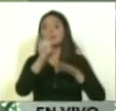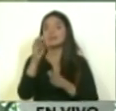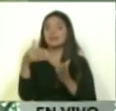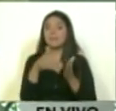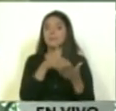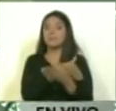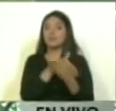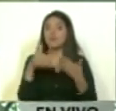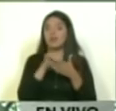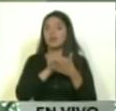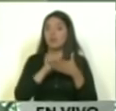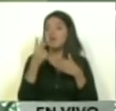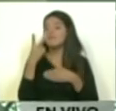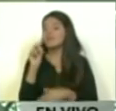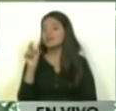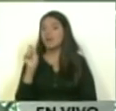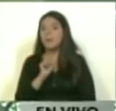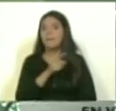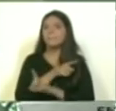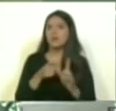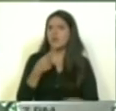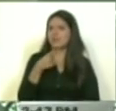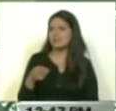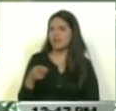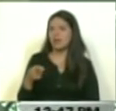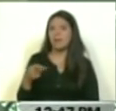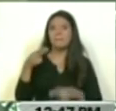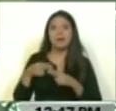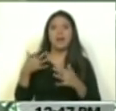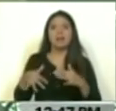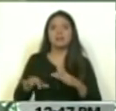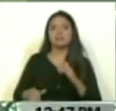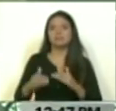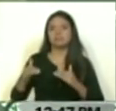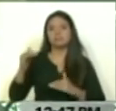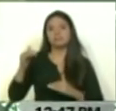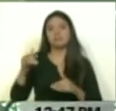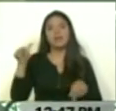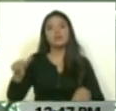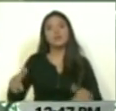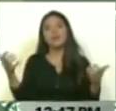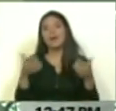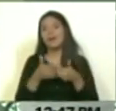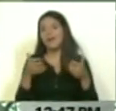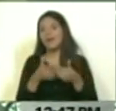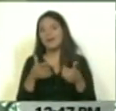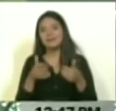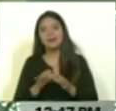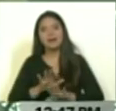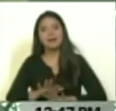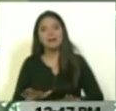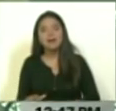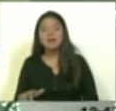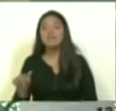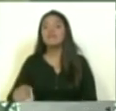20 meses y ellos lo que han hecho es que el riesgo país suba. Es una guerra. Y Venezuela,